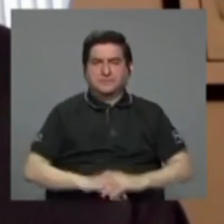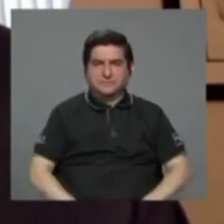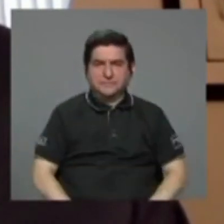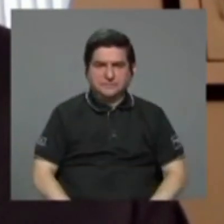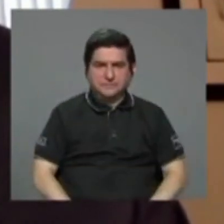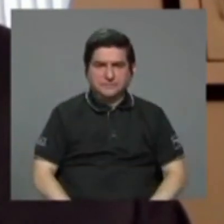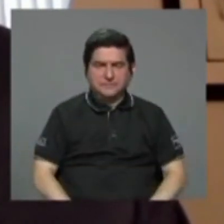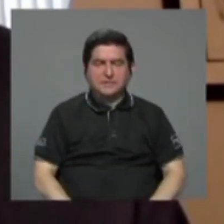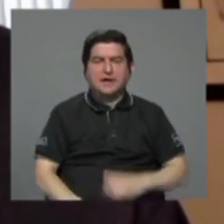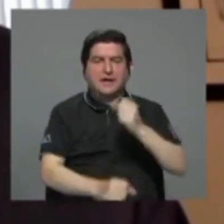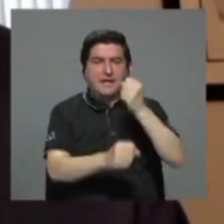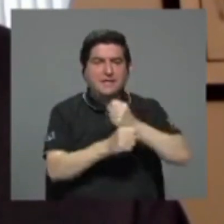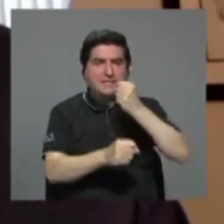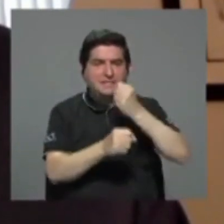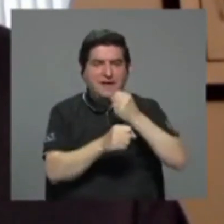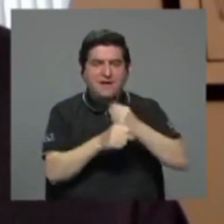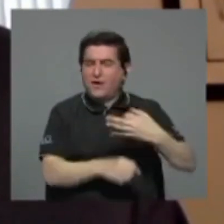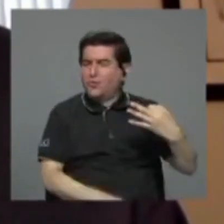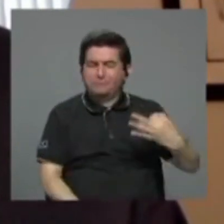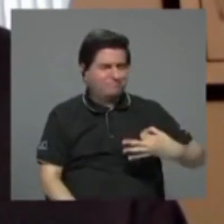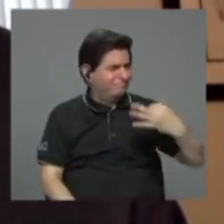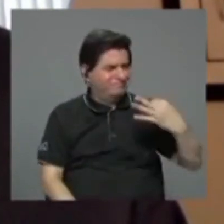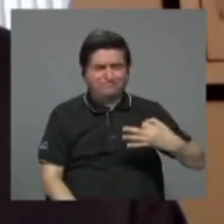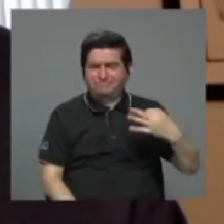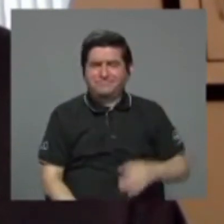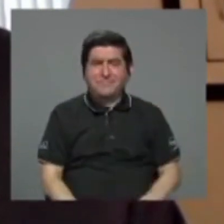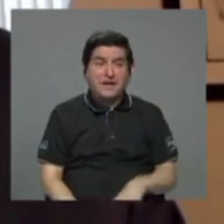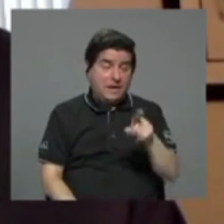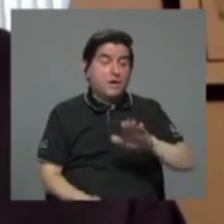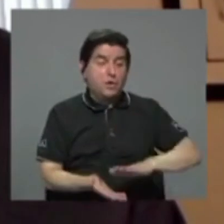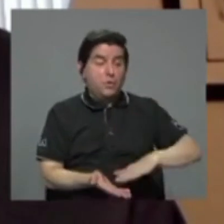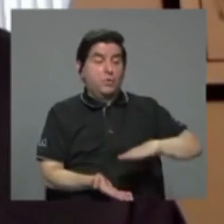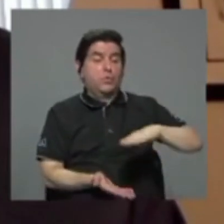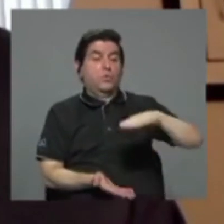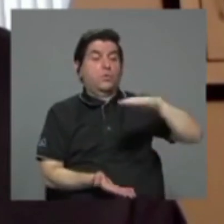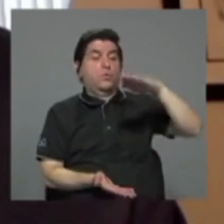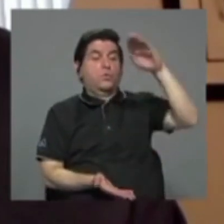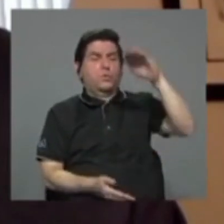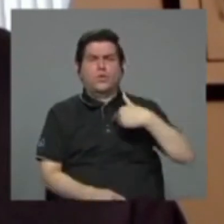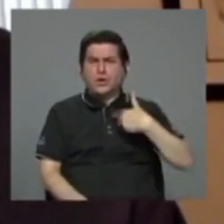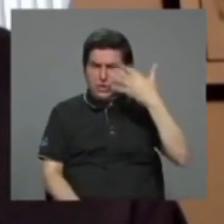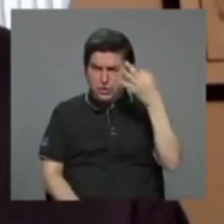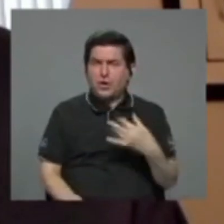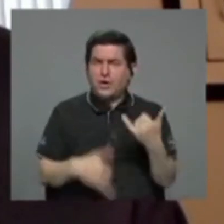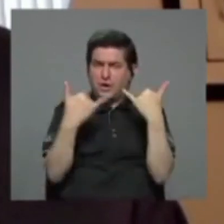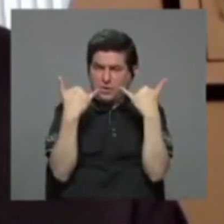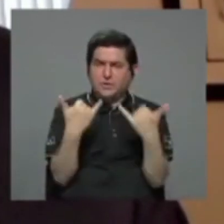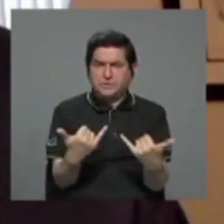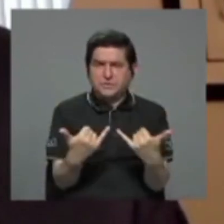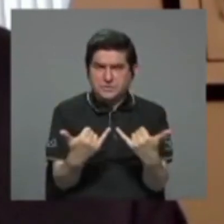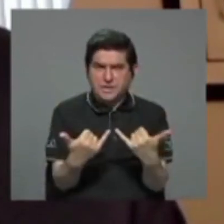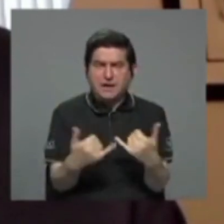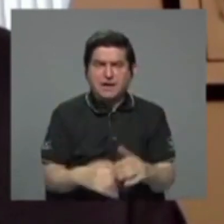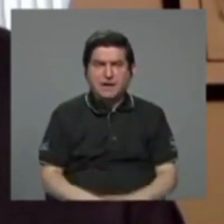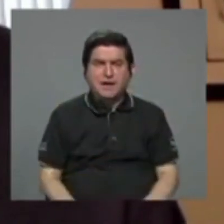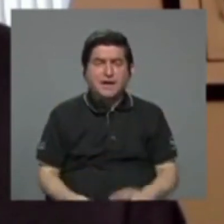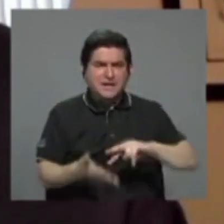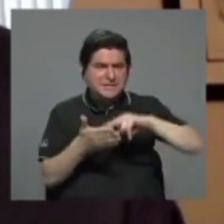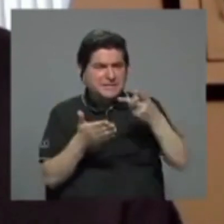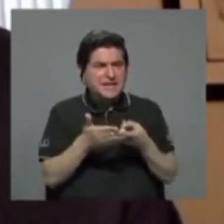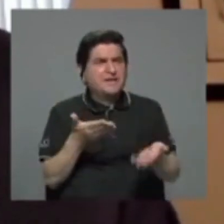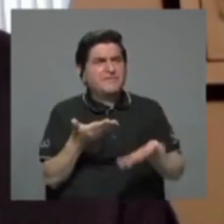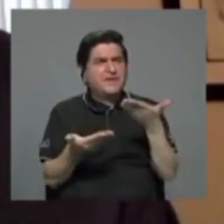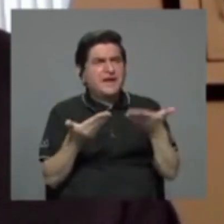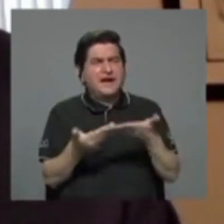el del empleo informal, que ha venido creciendo y tengo entendido que ya representa alrededor